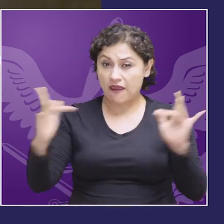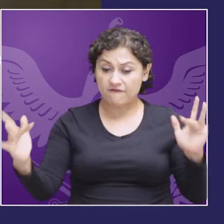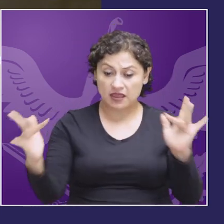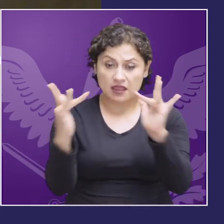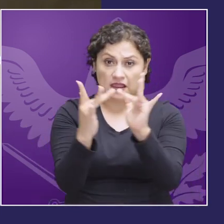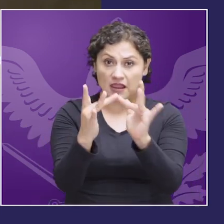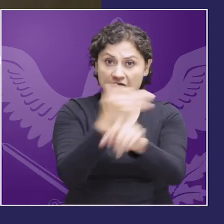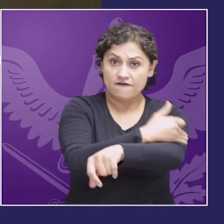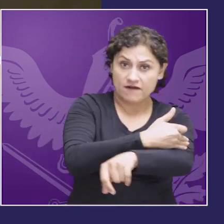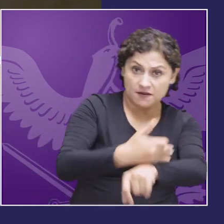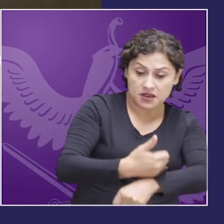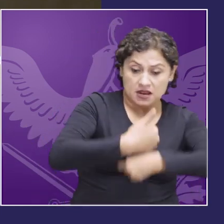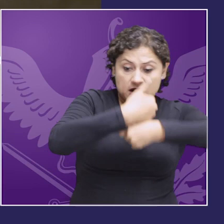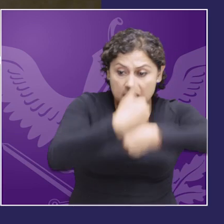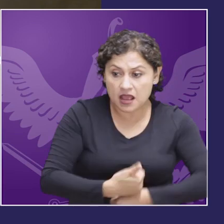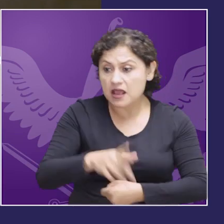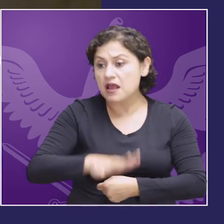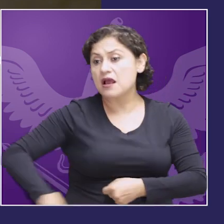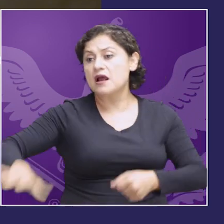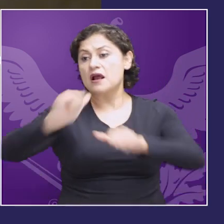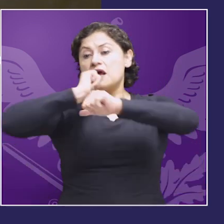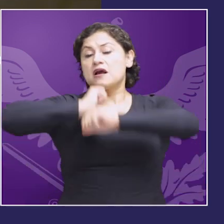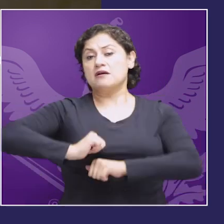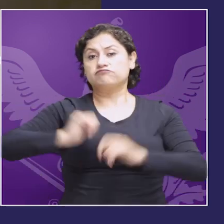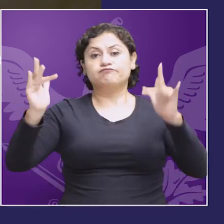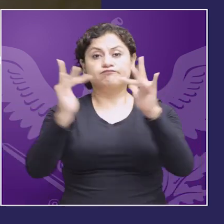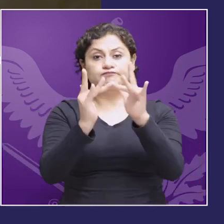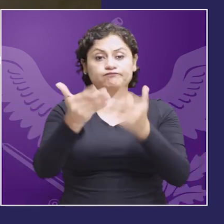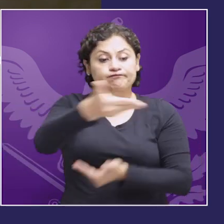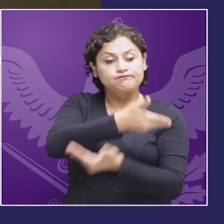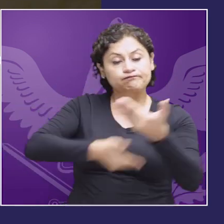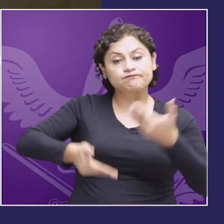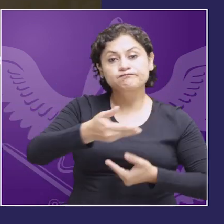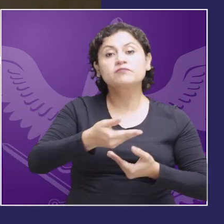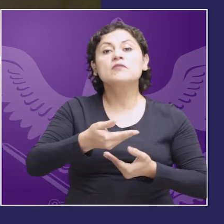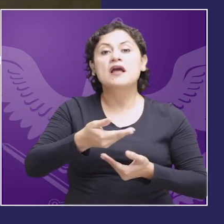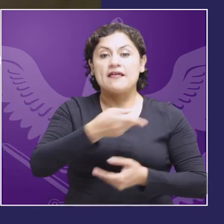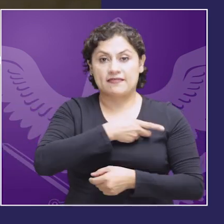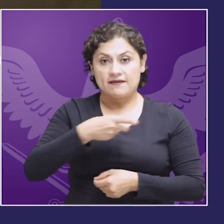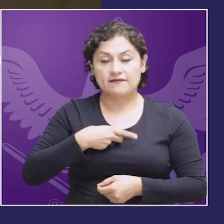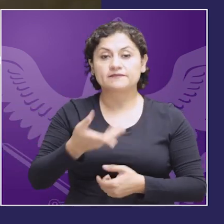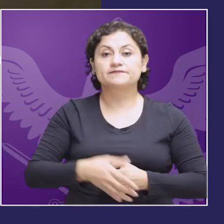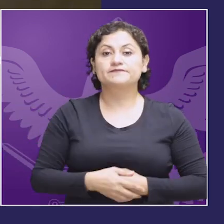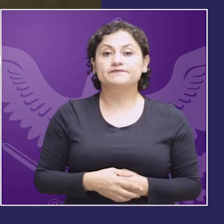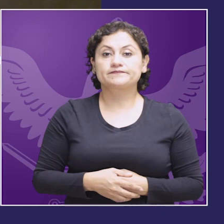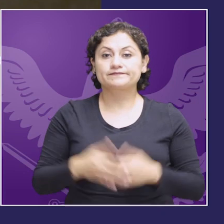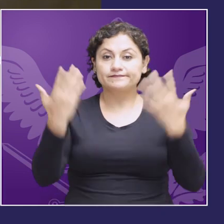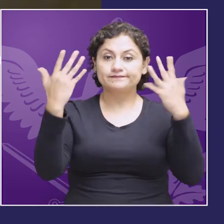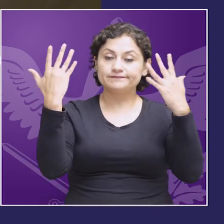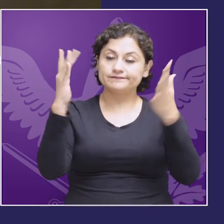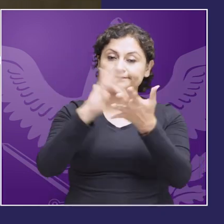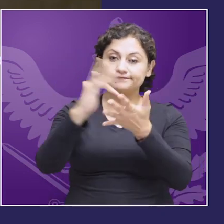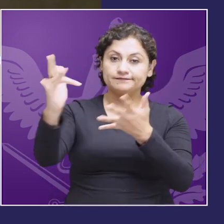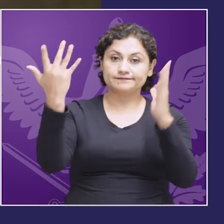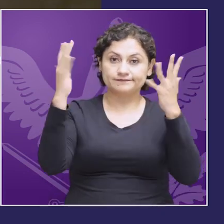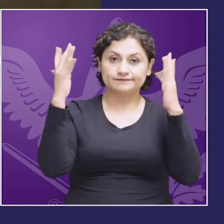con empatía, tratando de explicar esta situación. Creo que si no tendemos estos puentes, si no hacemos este